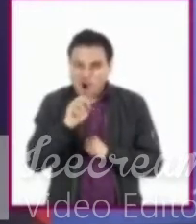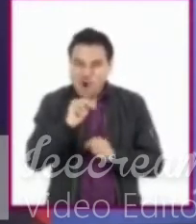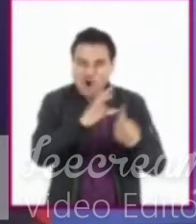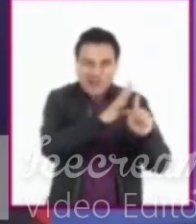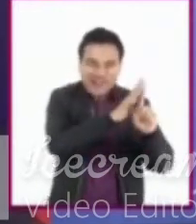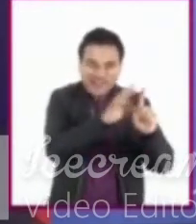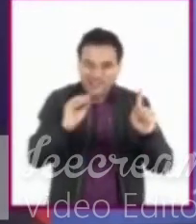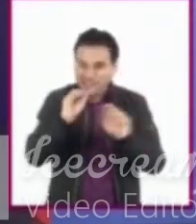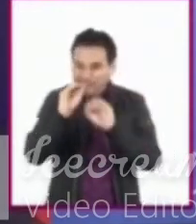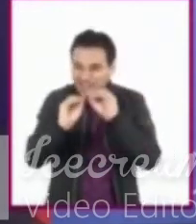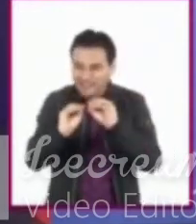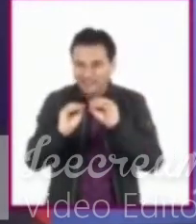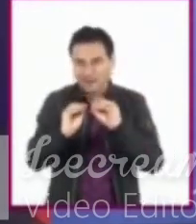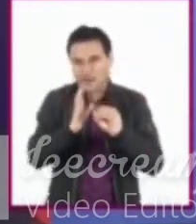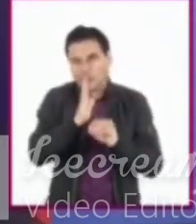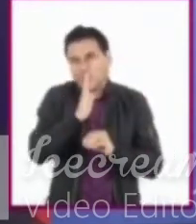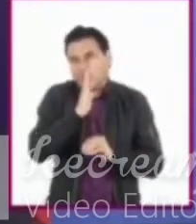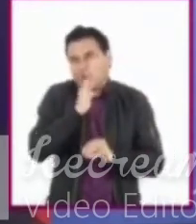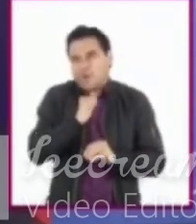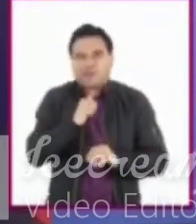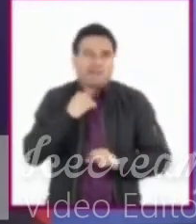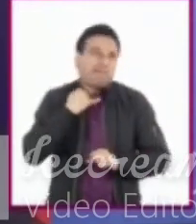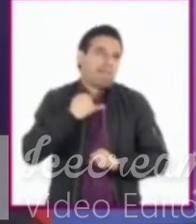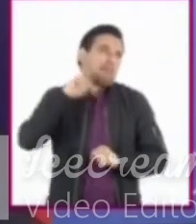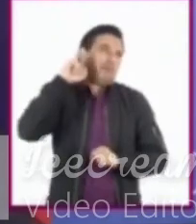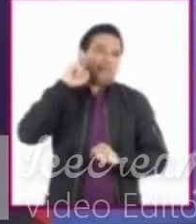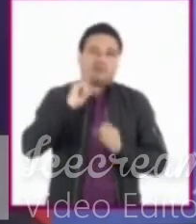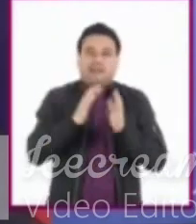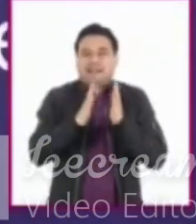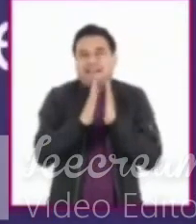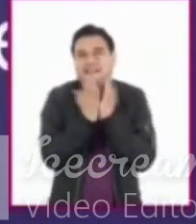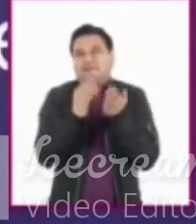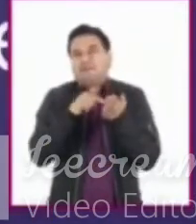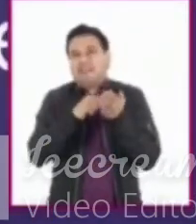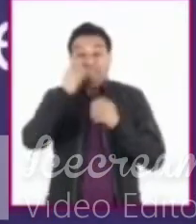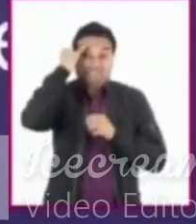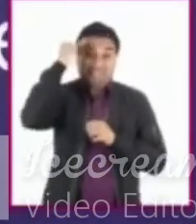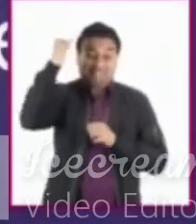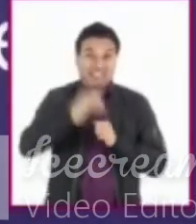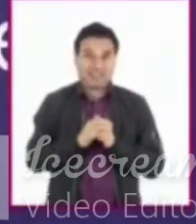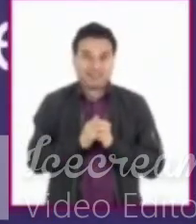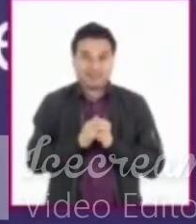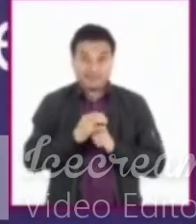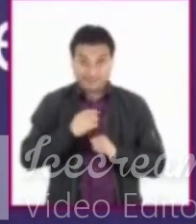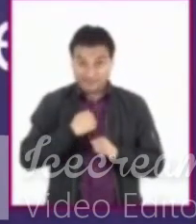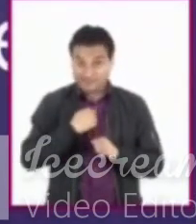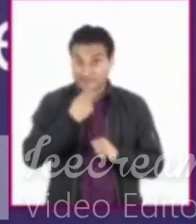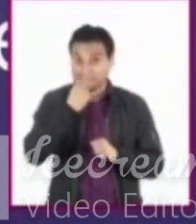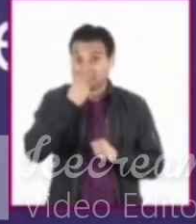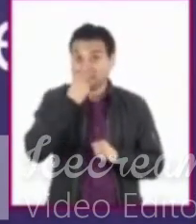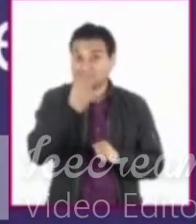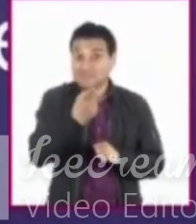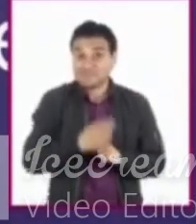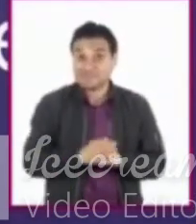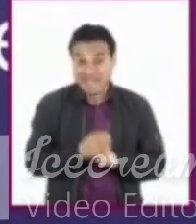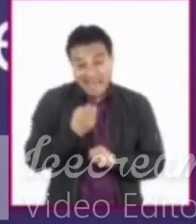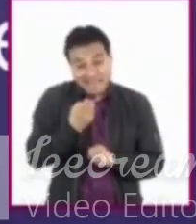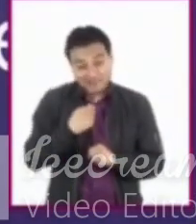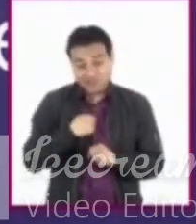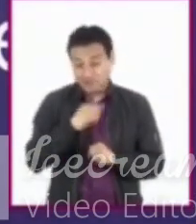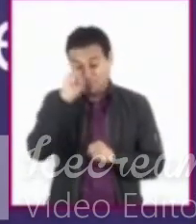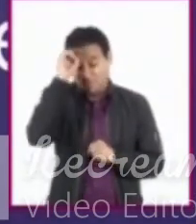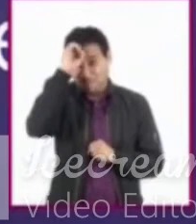ficción y que eso de la clonación no era posible. Pero como les dije, ese es mi punto de